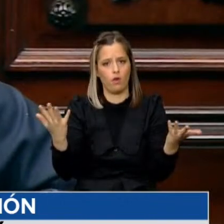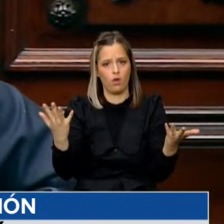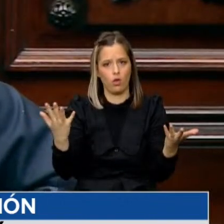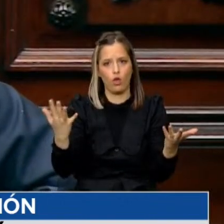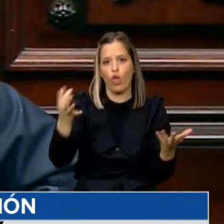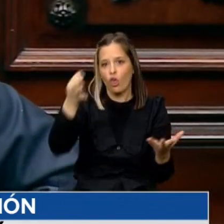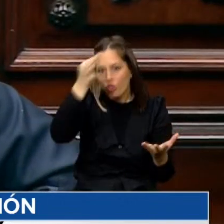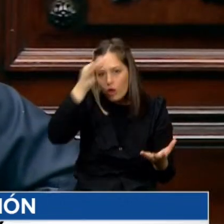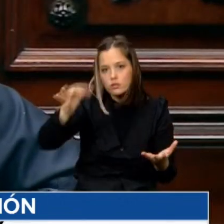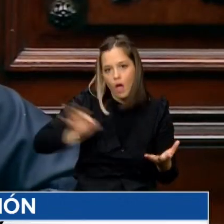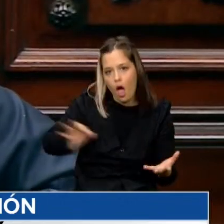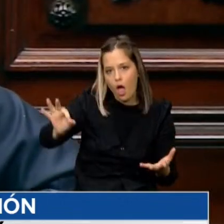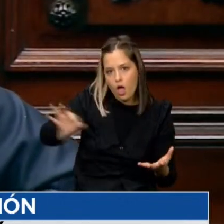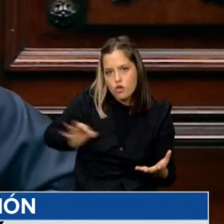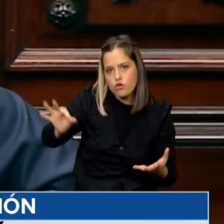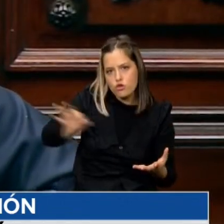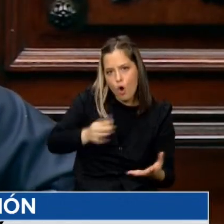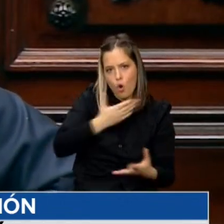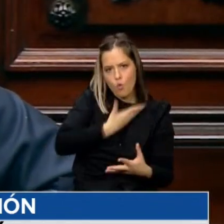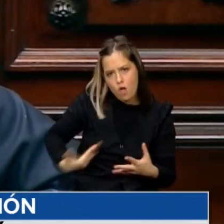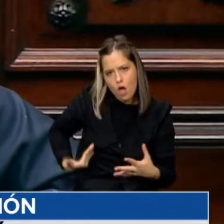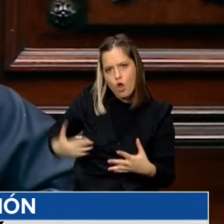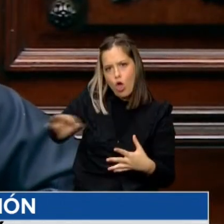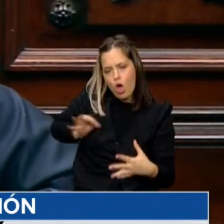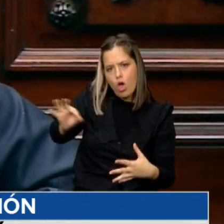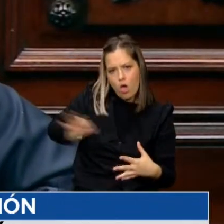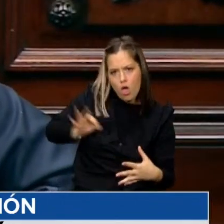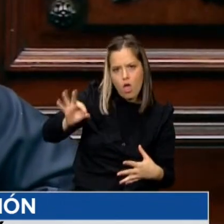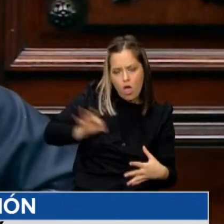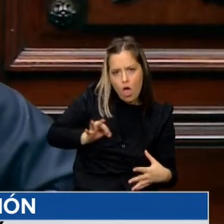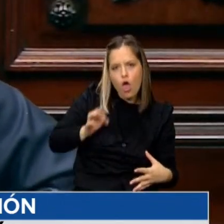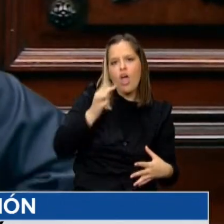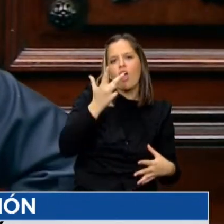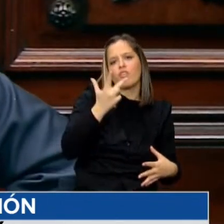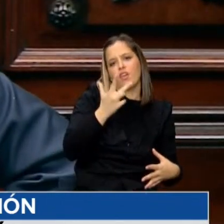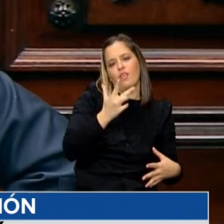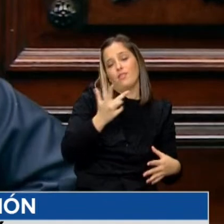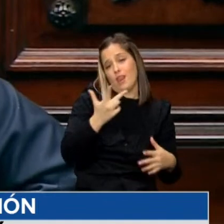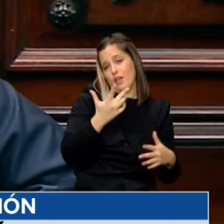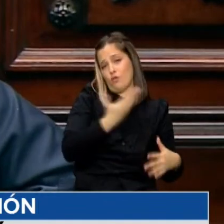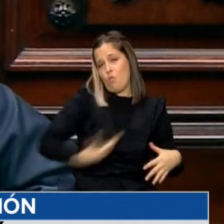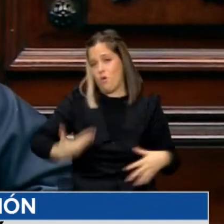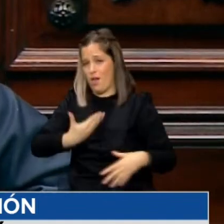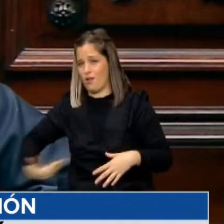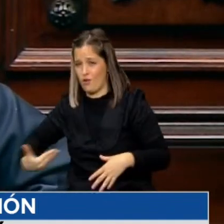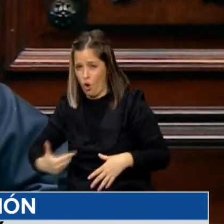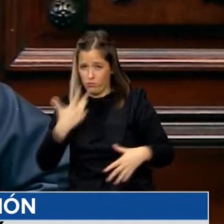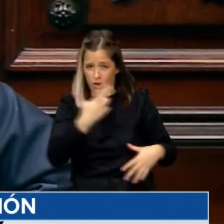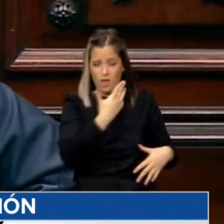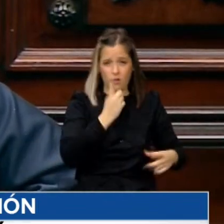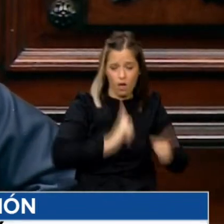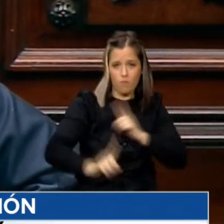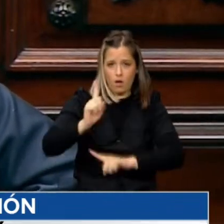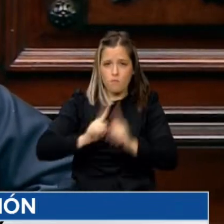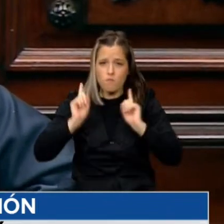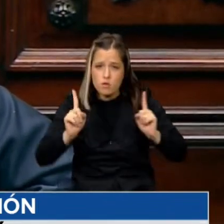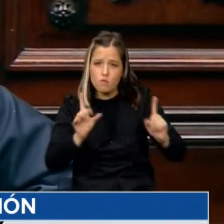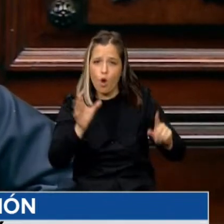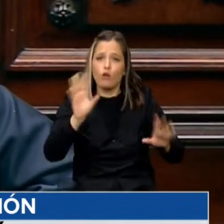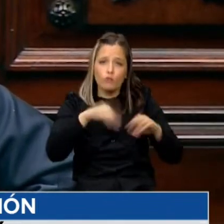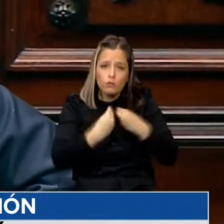12 años gobernaron la provincia. 3 gobiernos consecutivos, con Hermes, con Antonio Bonfatti y con Miguel